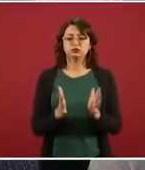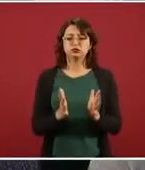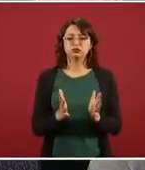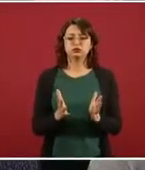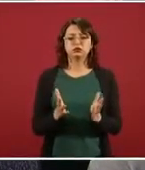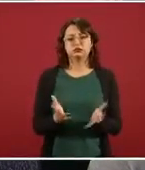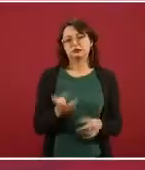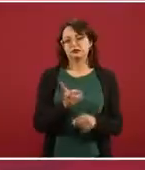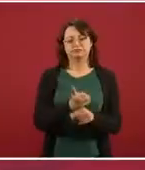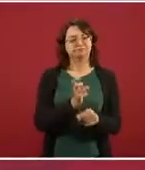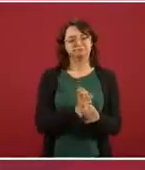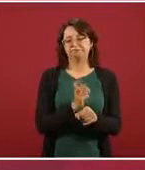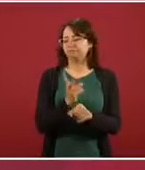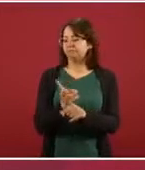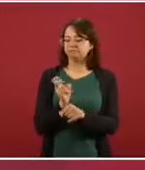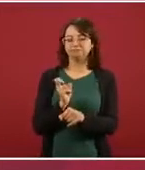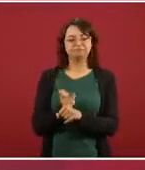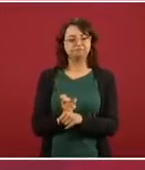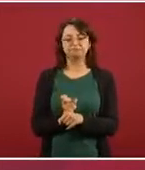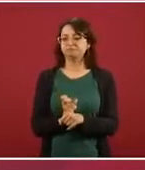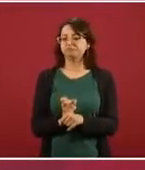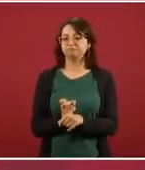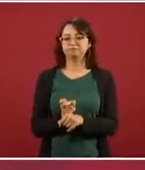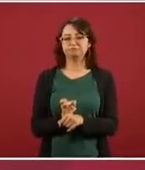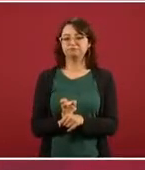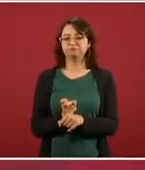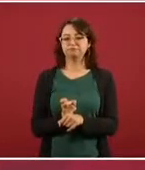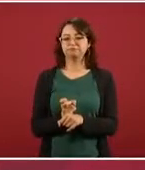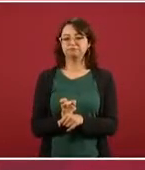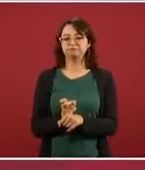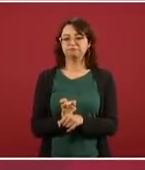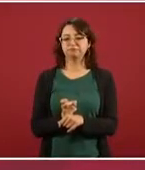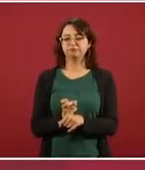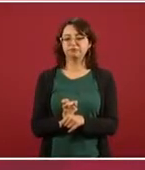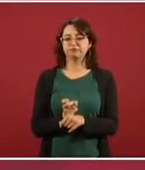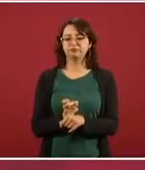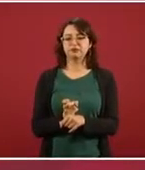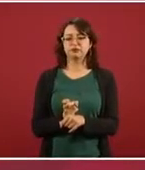no les invito porque si no ya no me voy